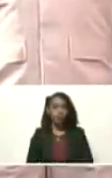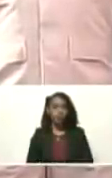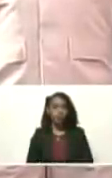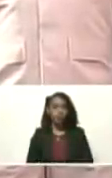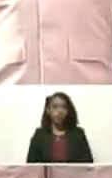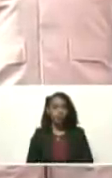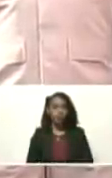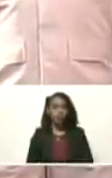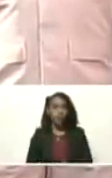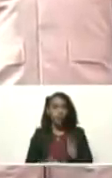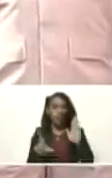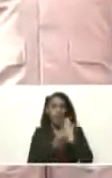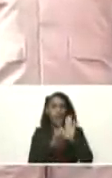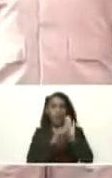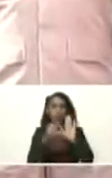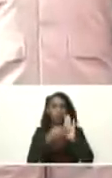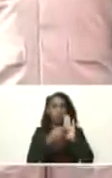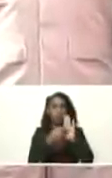Y en la ley